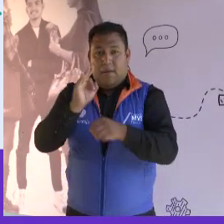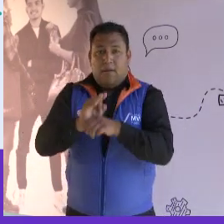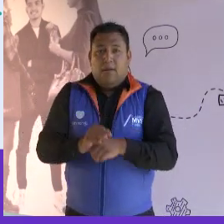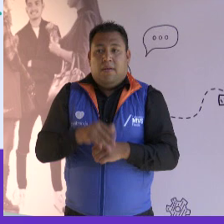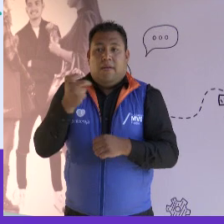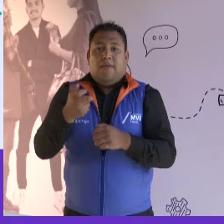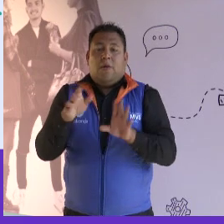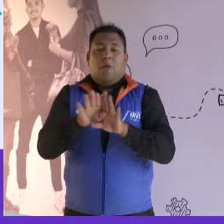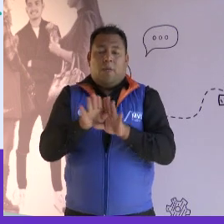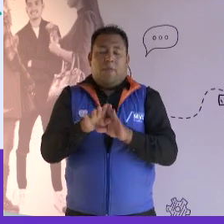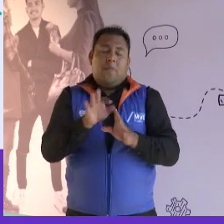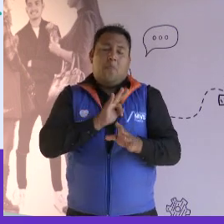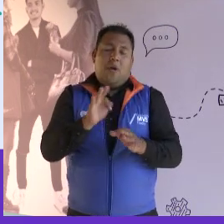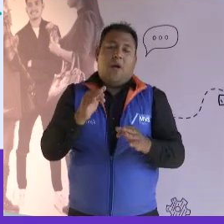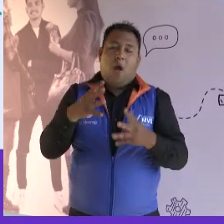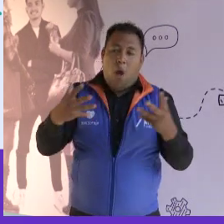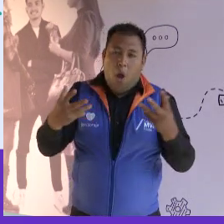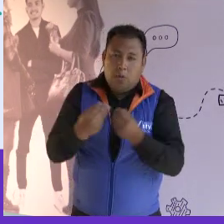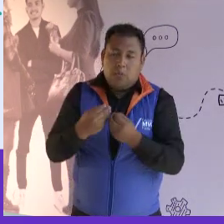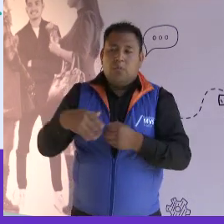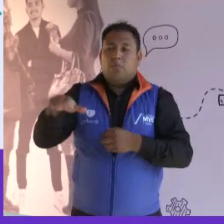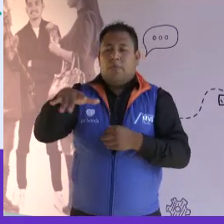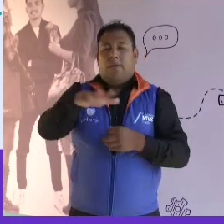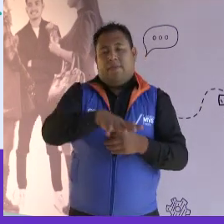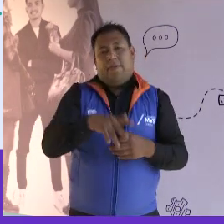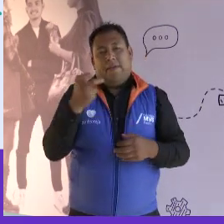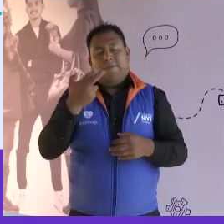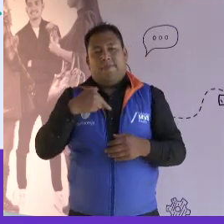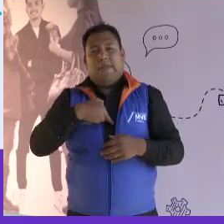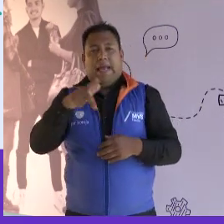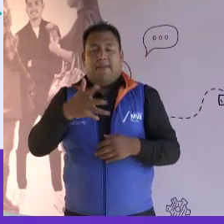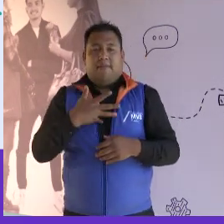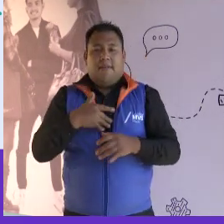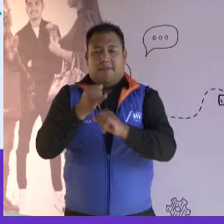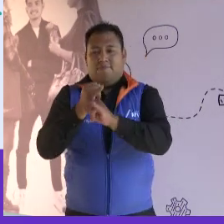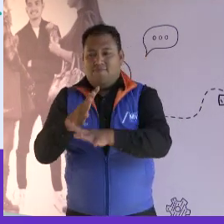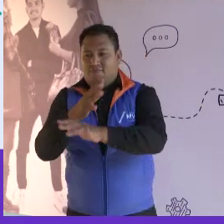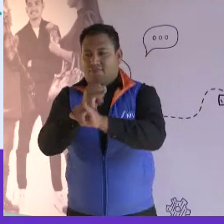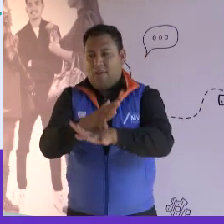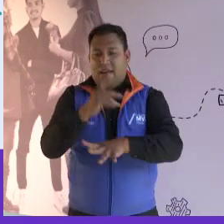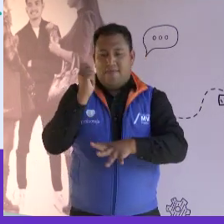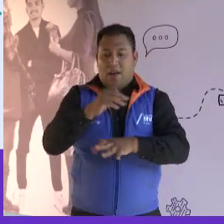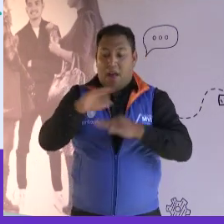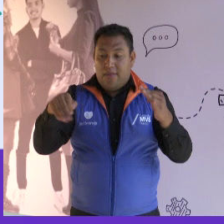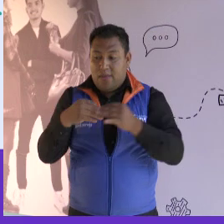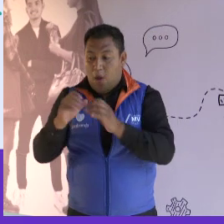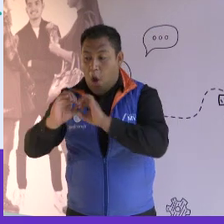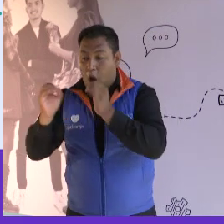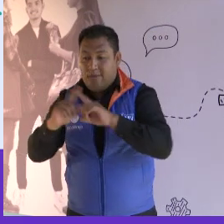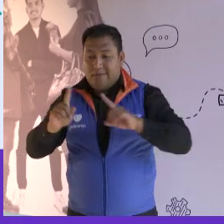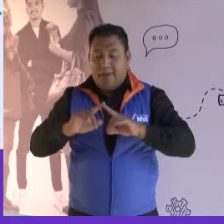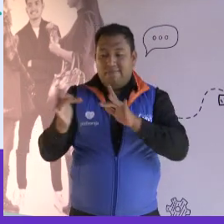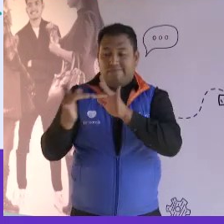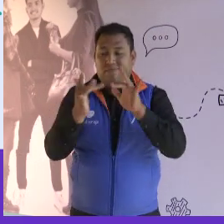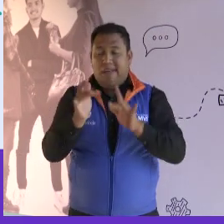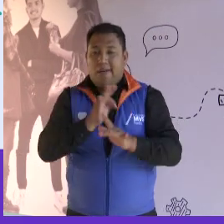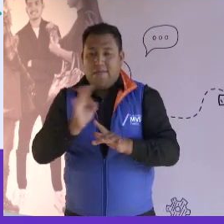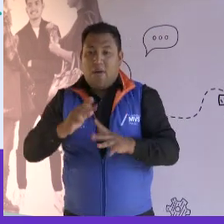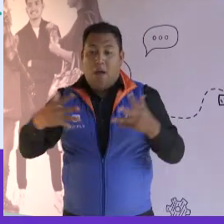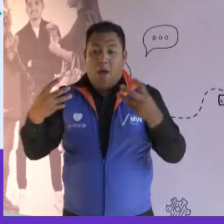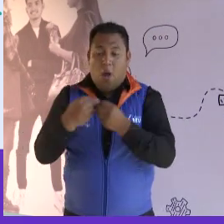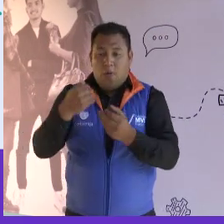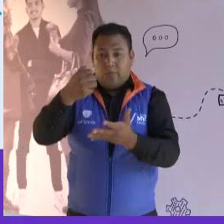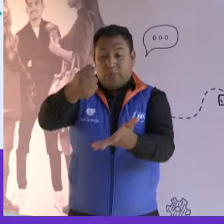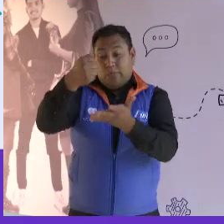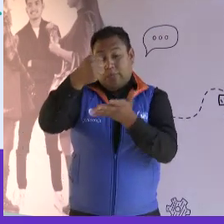experiencia que estamos haciendo desde el grupo de datos. Queremos buscar los recursos de manera conjunta y a partir de las diferentes tareas y participación